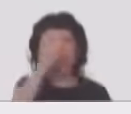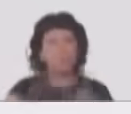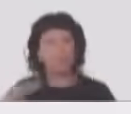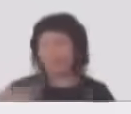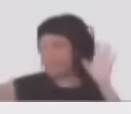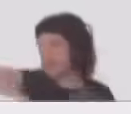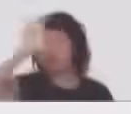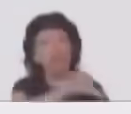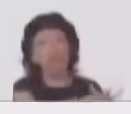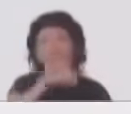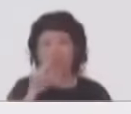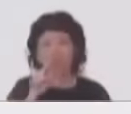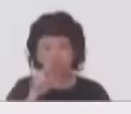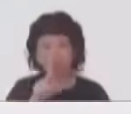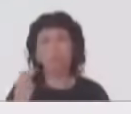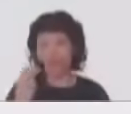próximos 4 años.